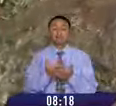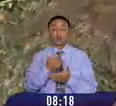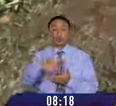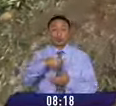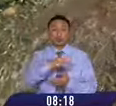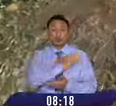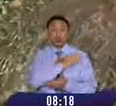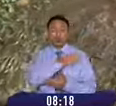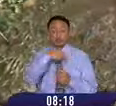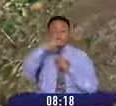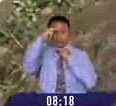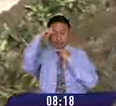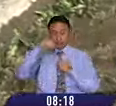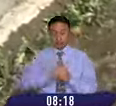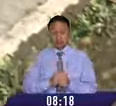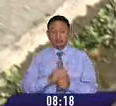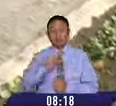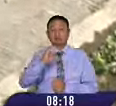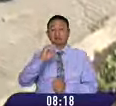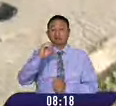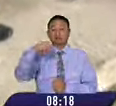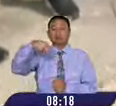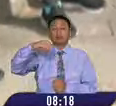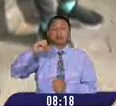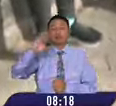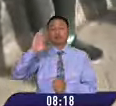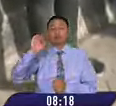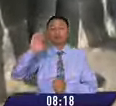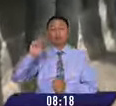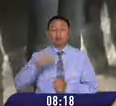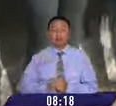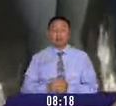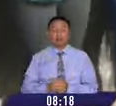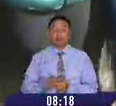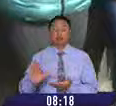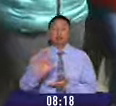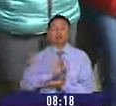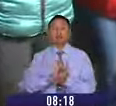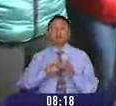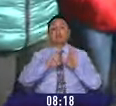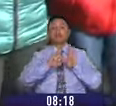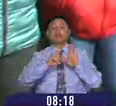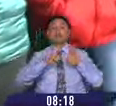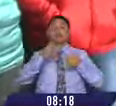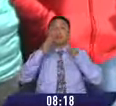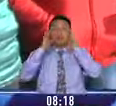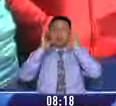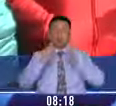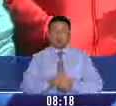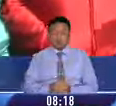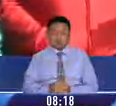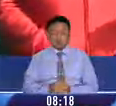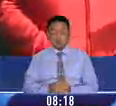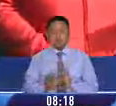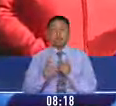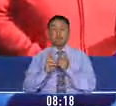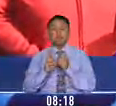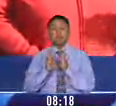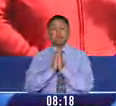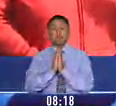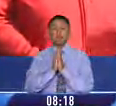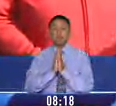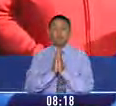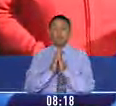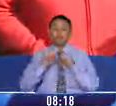noticiero. Estamos en el sector de Conocoto, esta es la urbanización 6 de diciembre, en la calle Viracocha, pues si los vecinos lo que solicitan